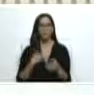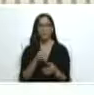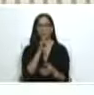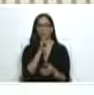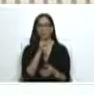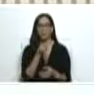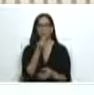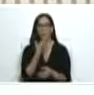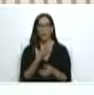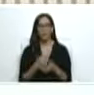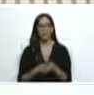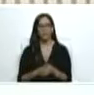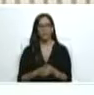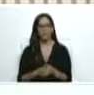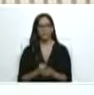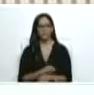buena.